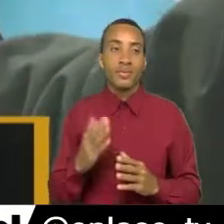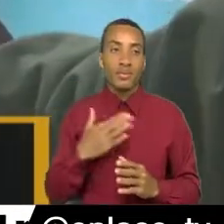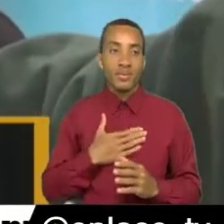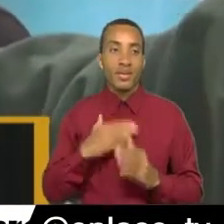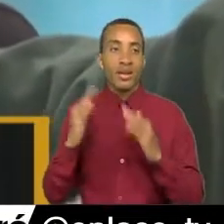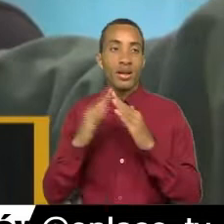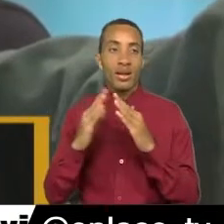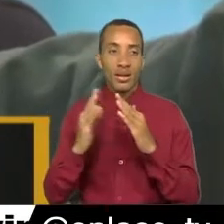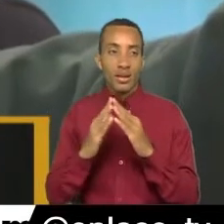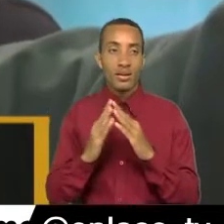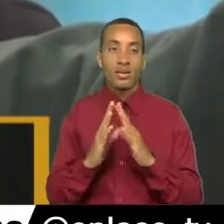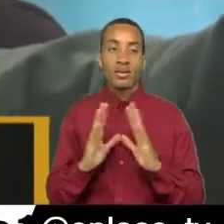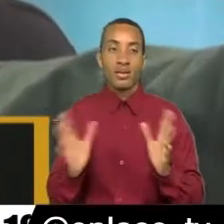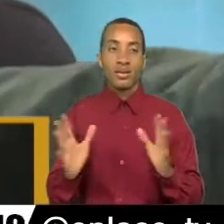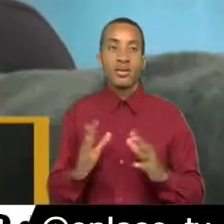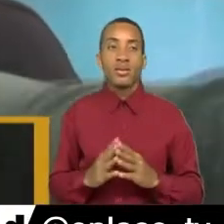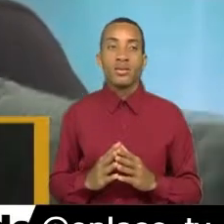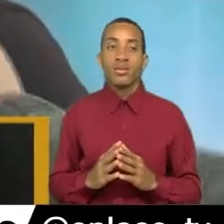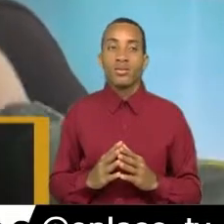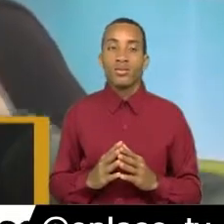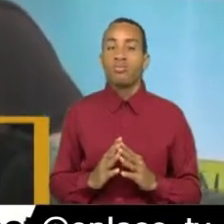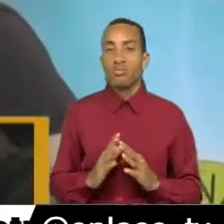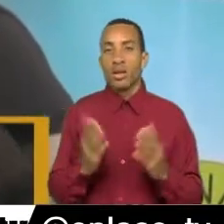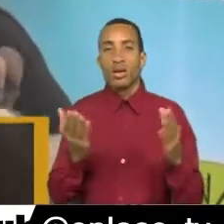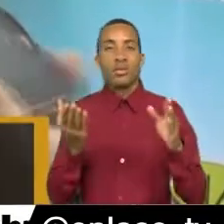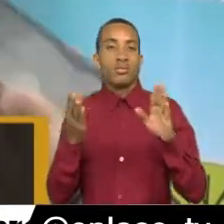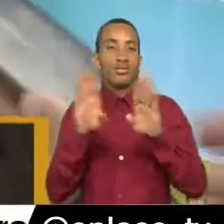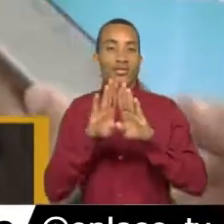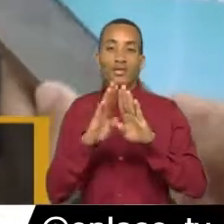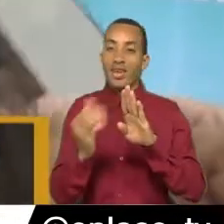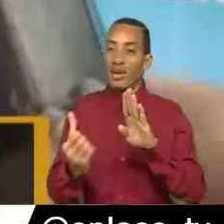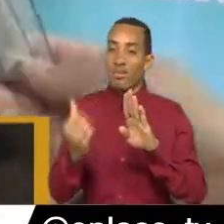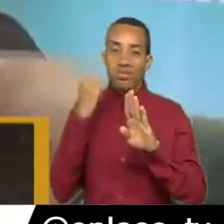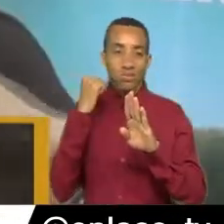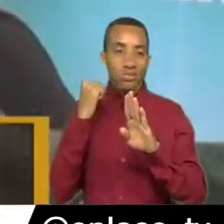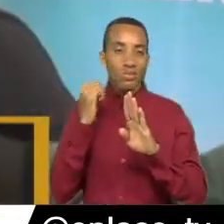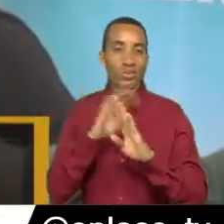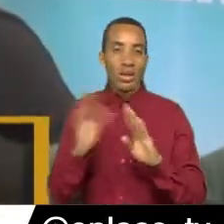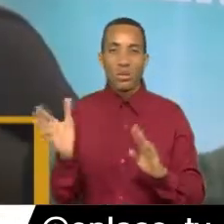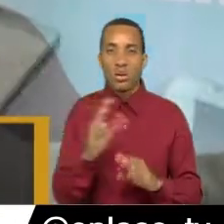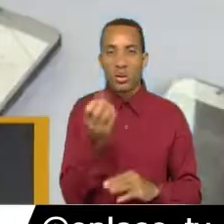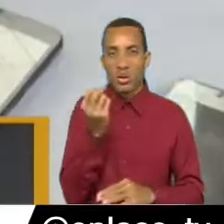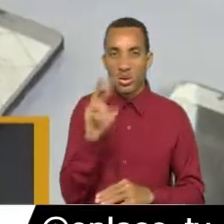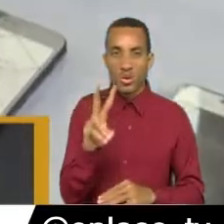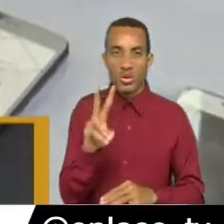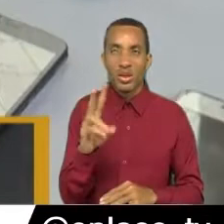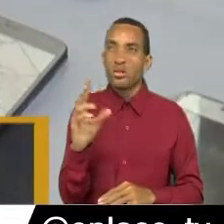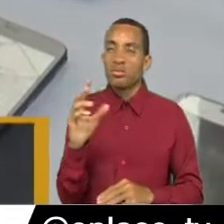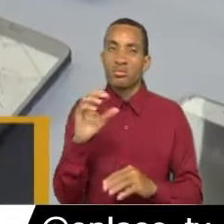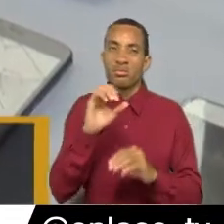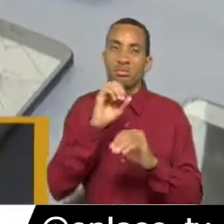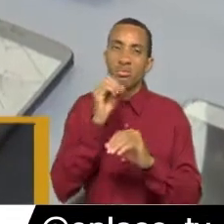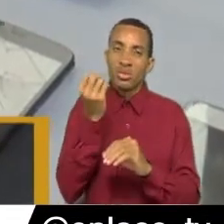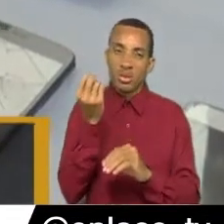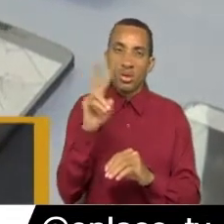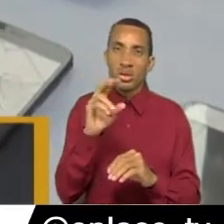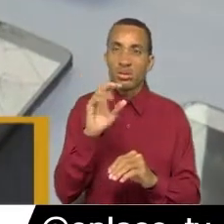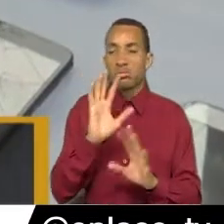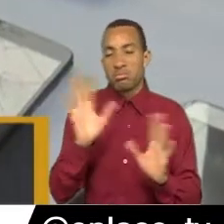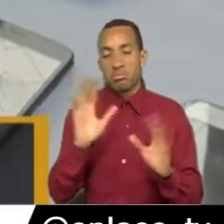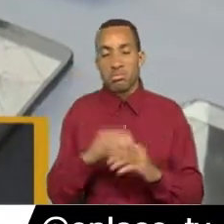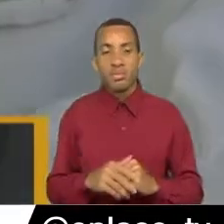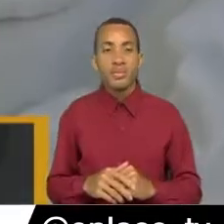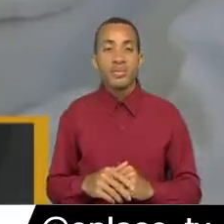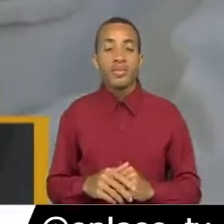bife donde lo teníamos, en el patio cerrado. Se lo llevaron como a las 12 del día. ¿Se metieron por la casa?